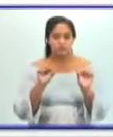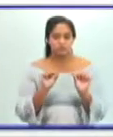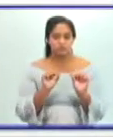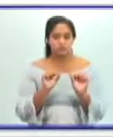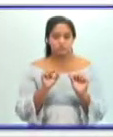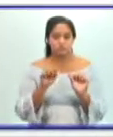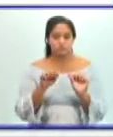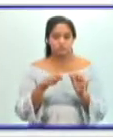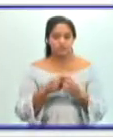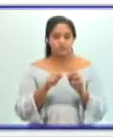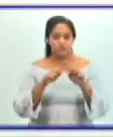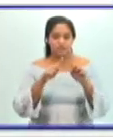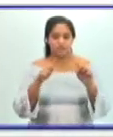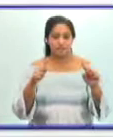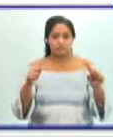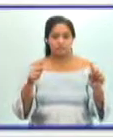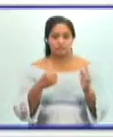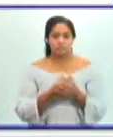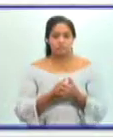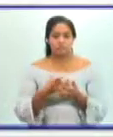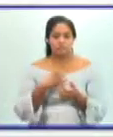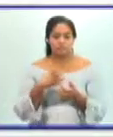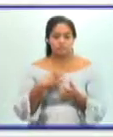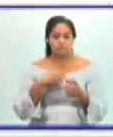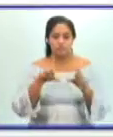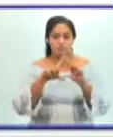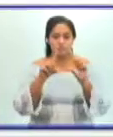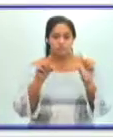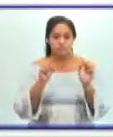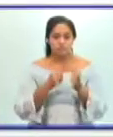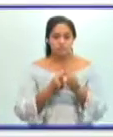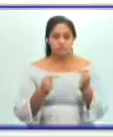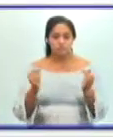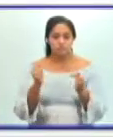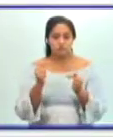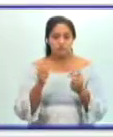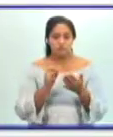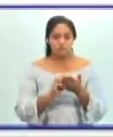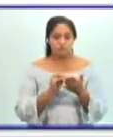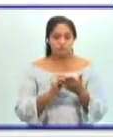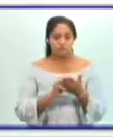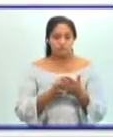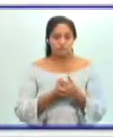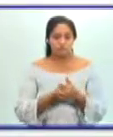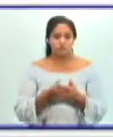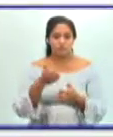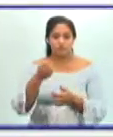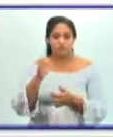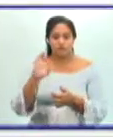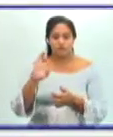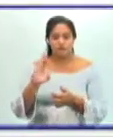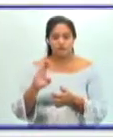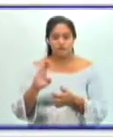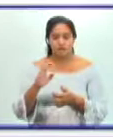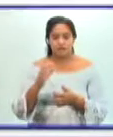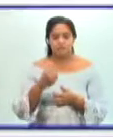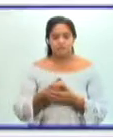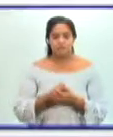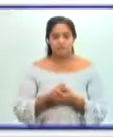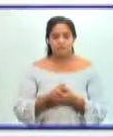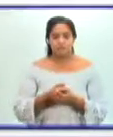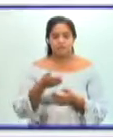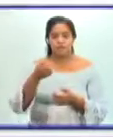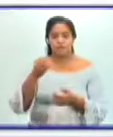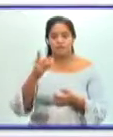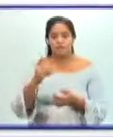y ya tenemos la proporción, la primera que determinamos entre el segmento AE y AD y el segmento